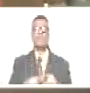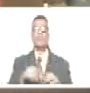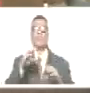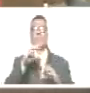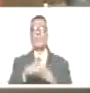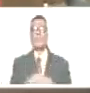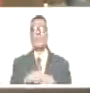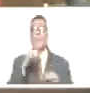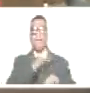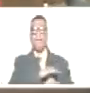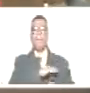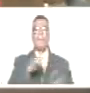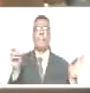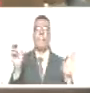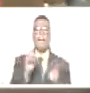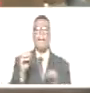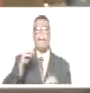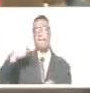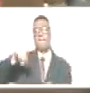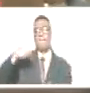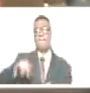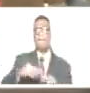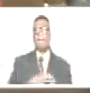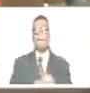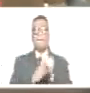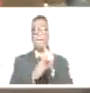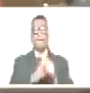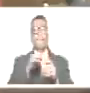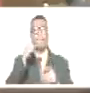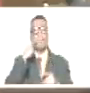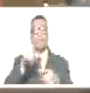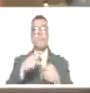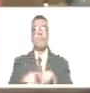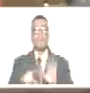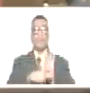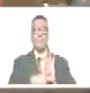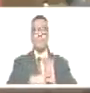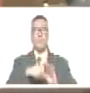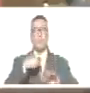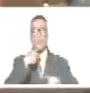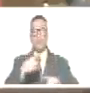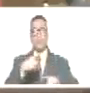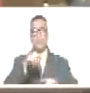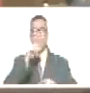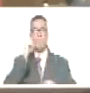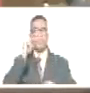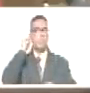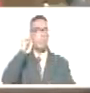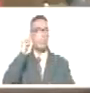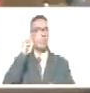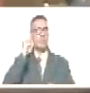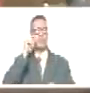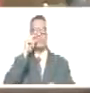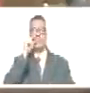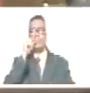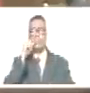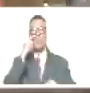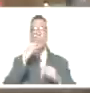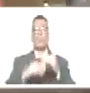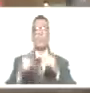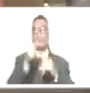social o nacional, orientación sexual, identidad y expresión de género, edad, posición económica,